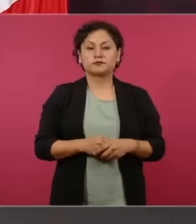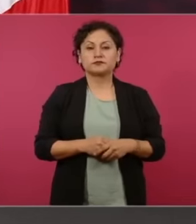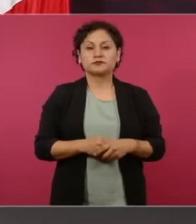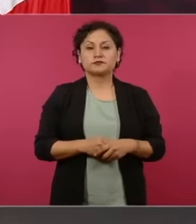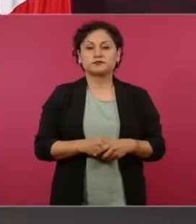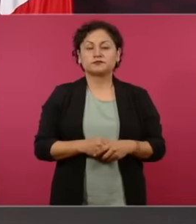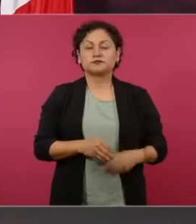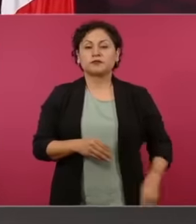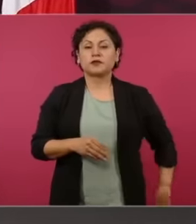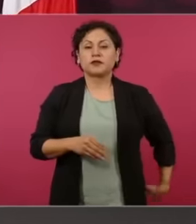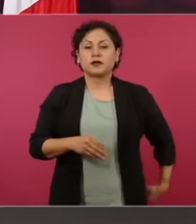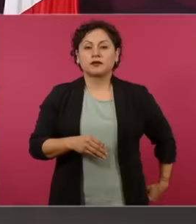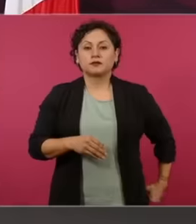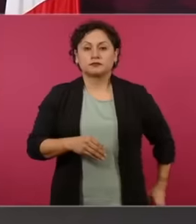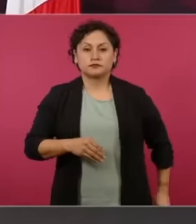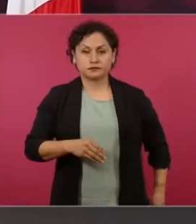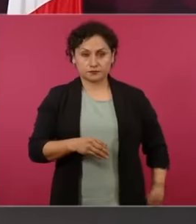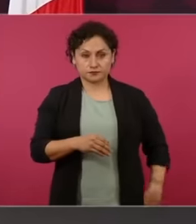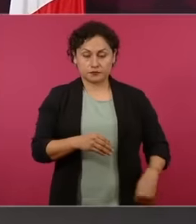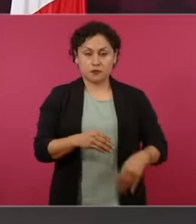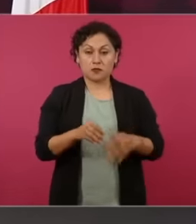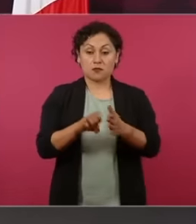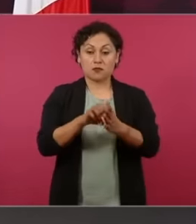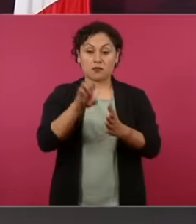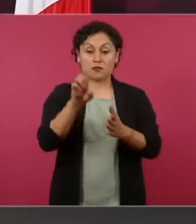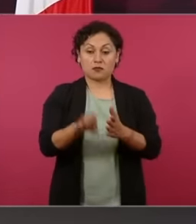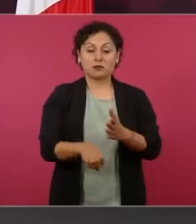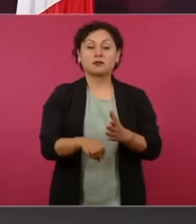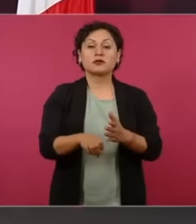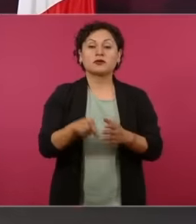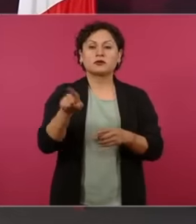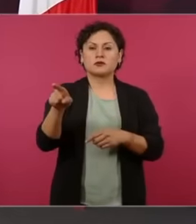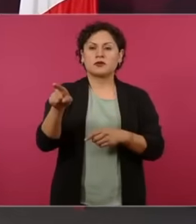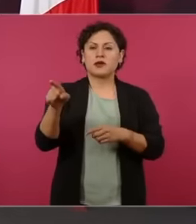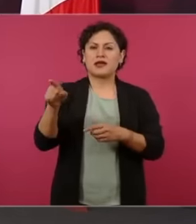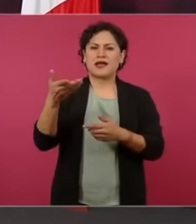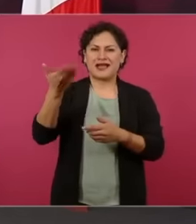se heredó lo de Calica.